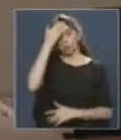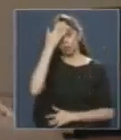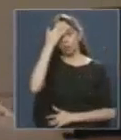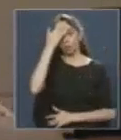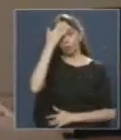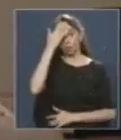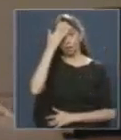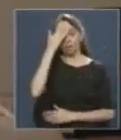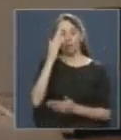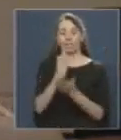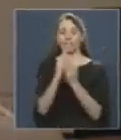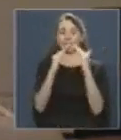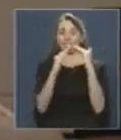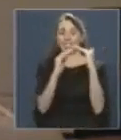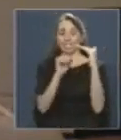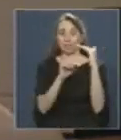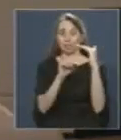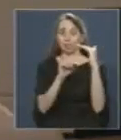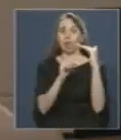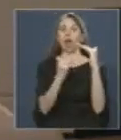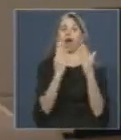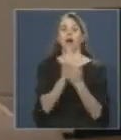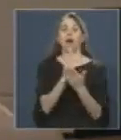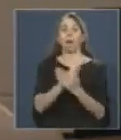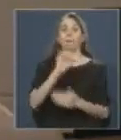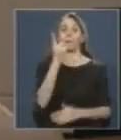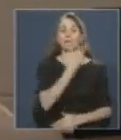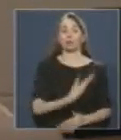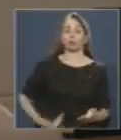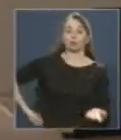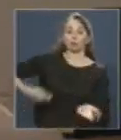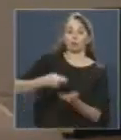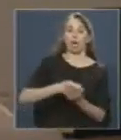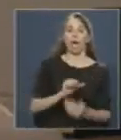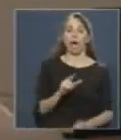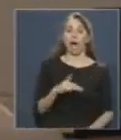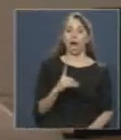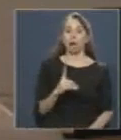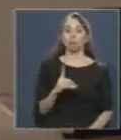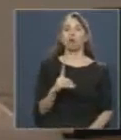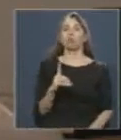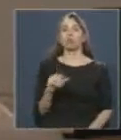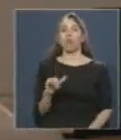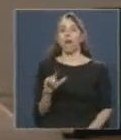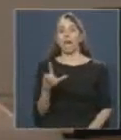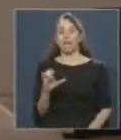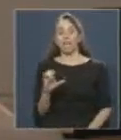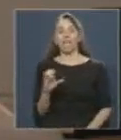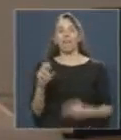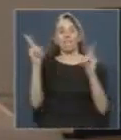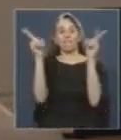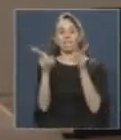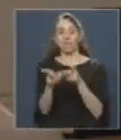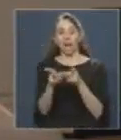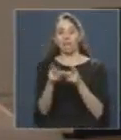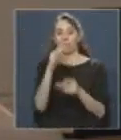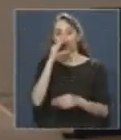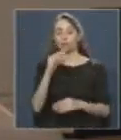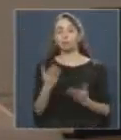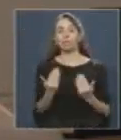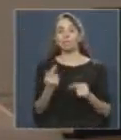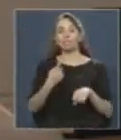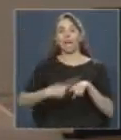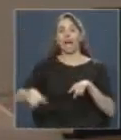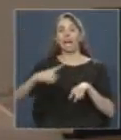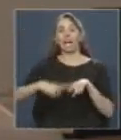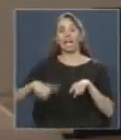Como establecimiento particular subvencionado, uno de sus colegios, el Almondale Valle de Concepción, necesita urgentemente obtener un crédito